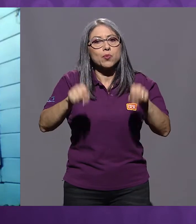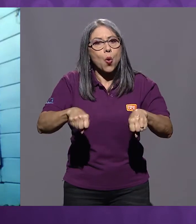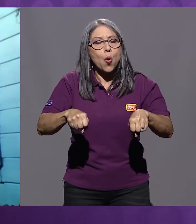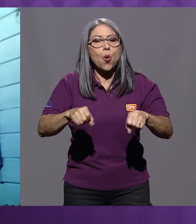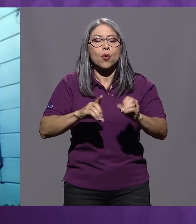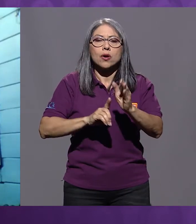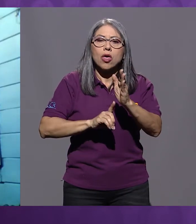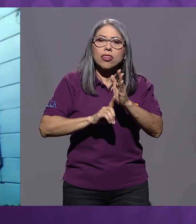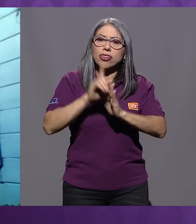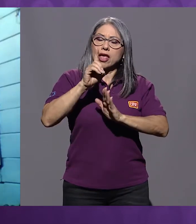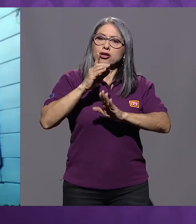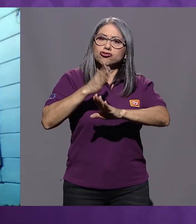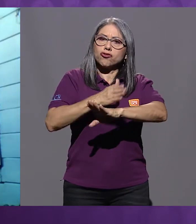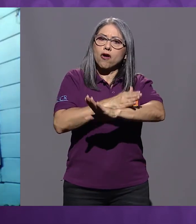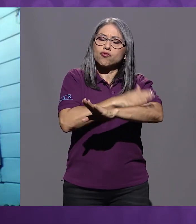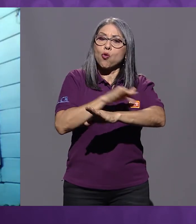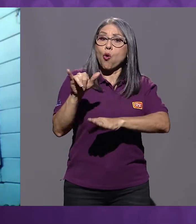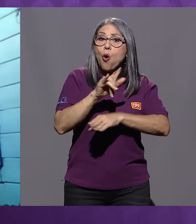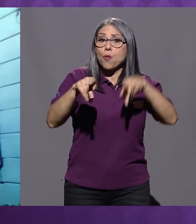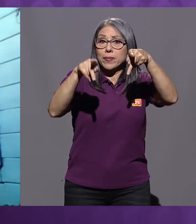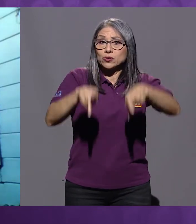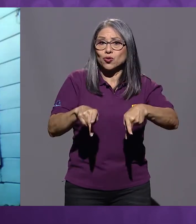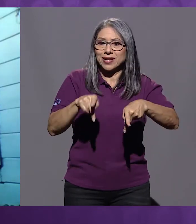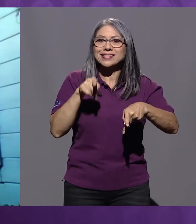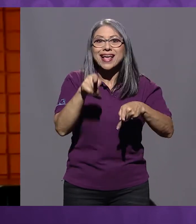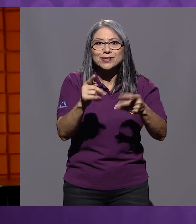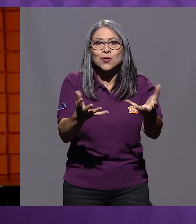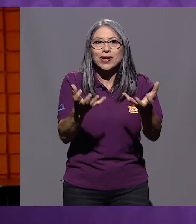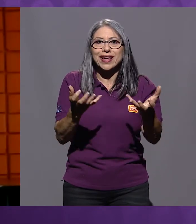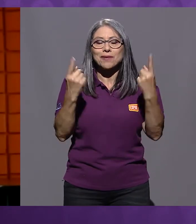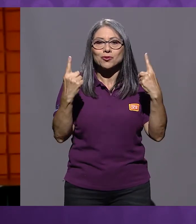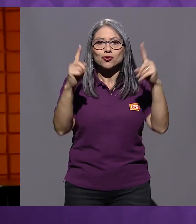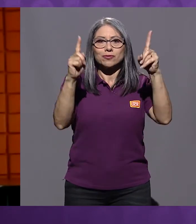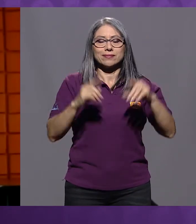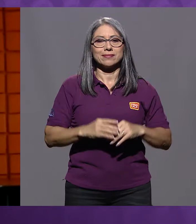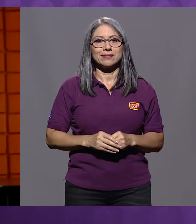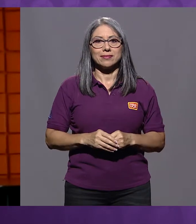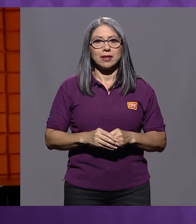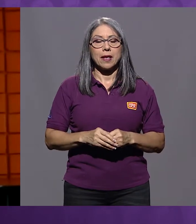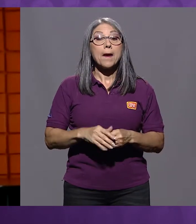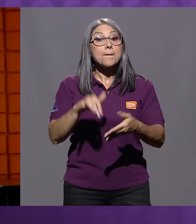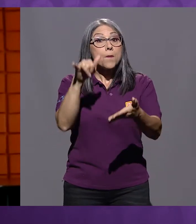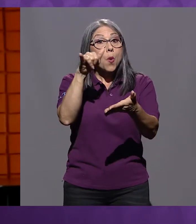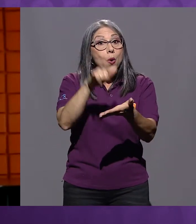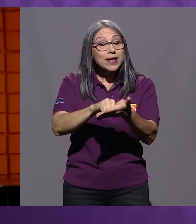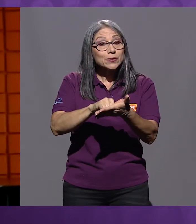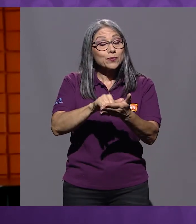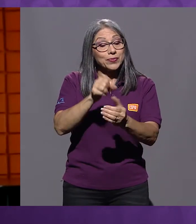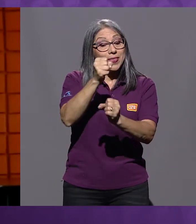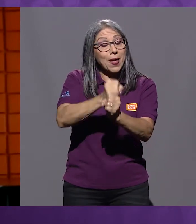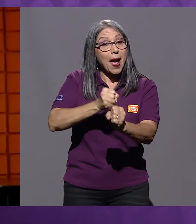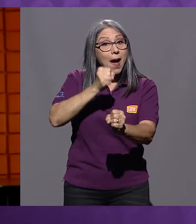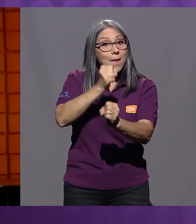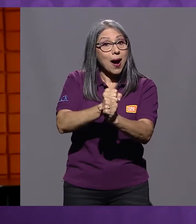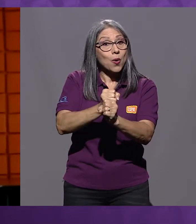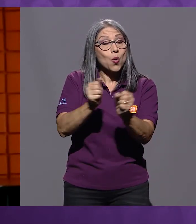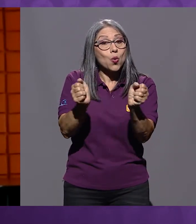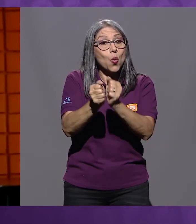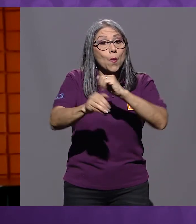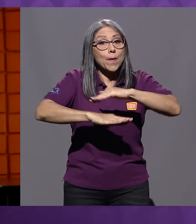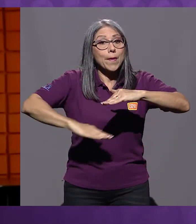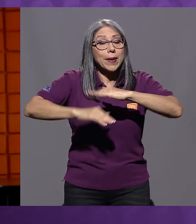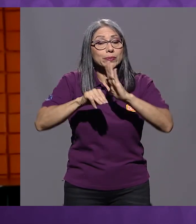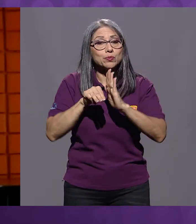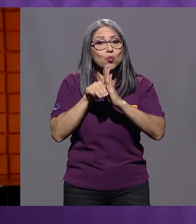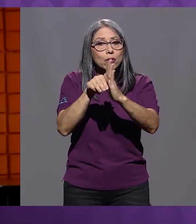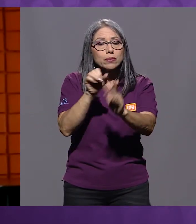poder desarrollarnos como personas, que eso es lo que nosotros queremos. Por eso es que el trabajo desde el modelo social